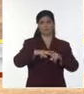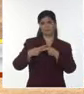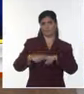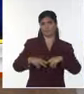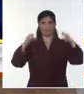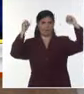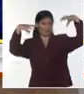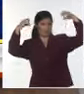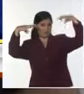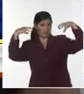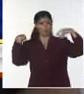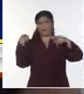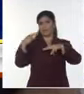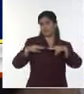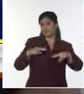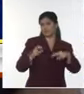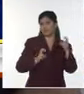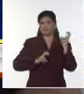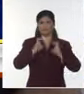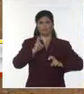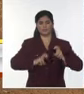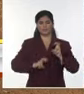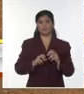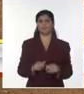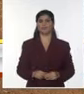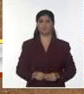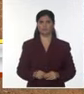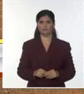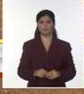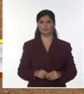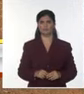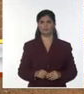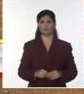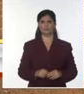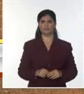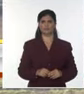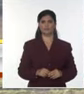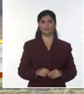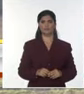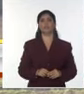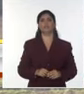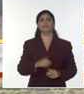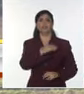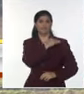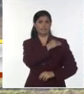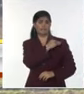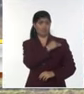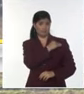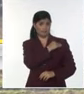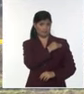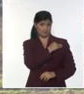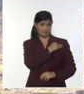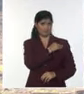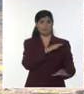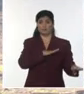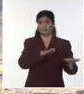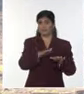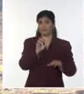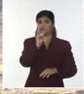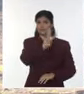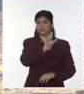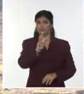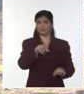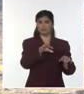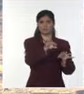almacenes, talleres. La constructora militar Campaña de las Villas concluye el alistamiento de las casi 33 hectáreas que